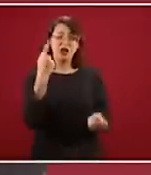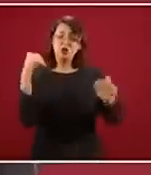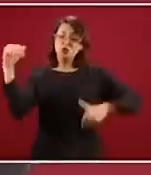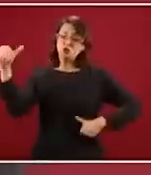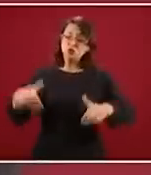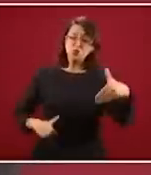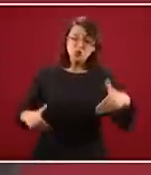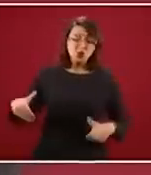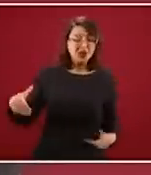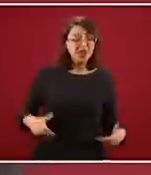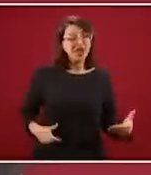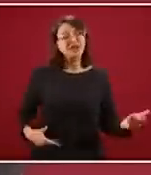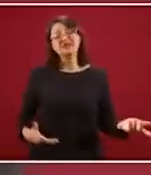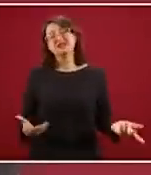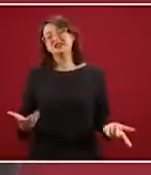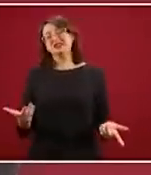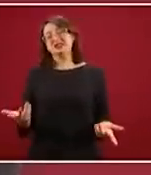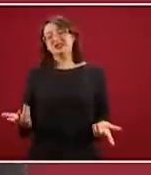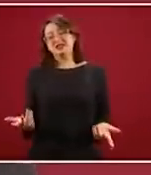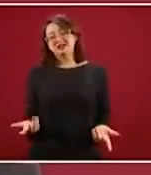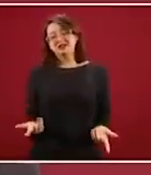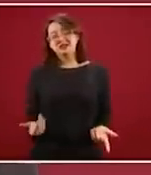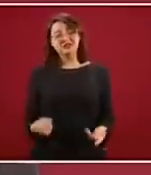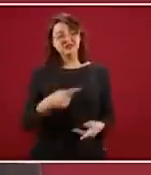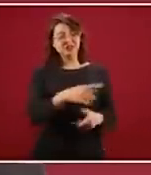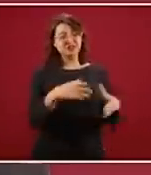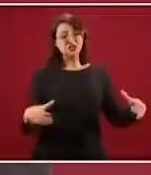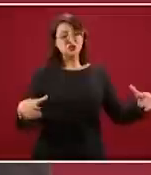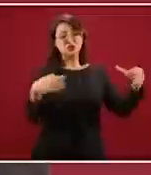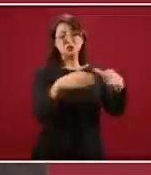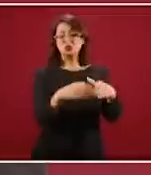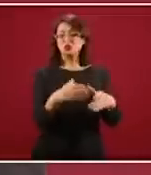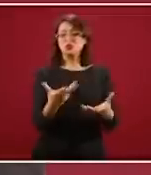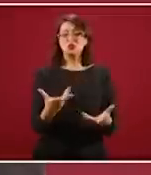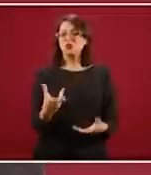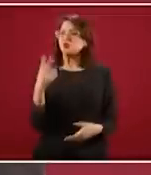de ese grupo,